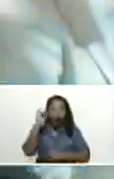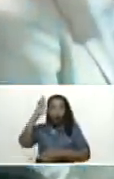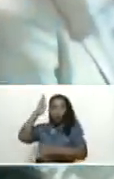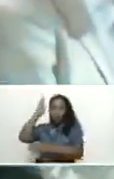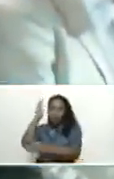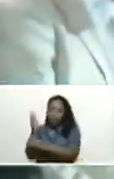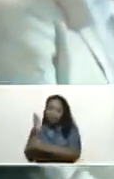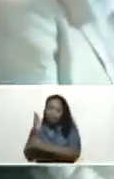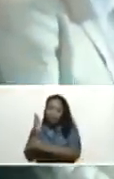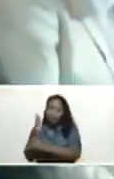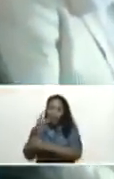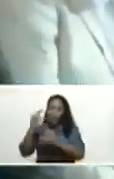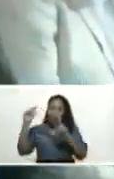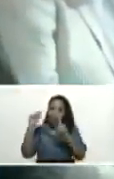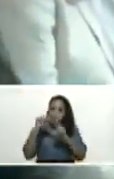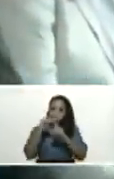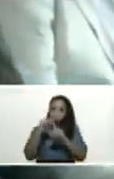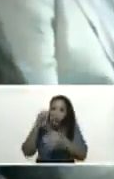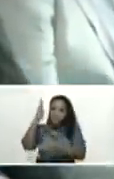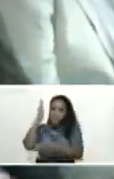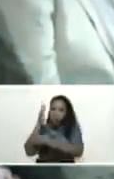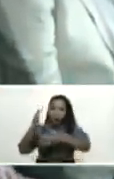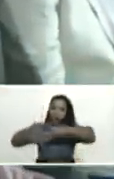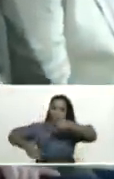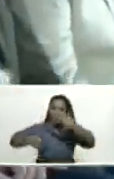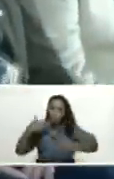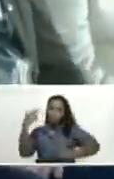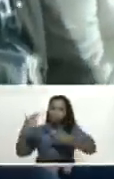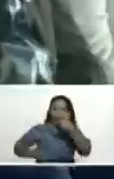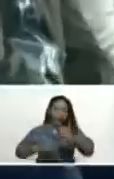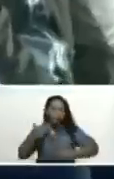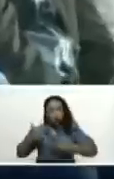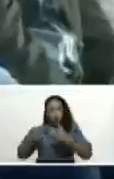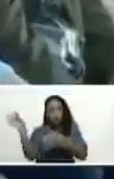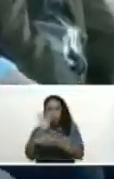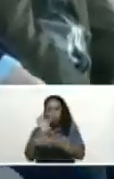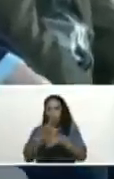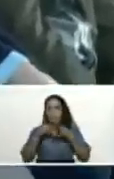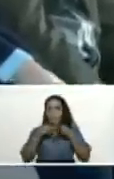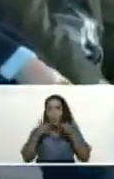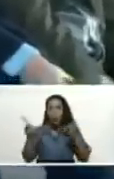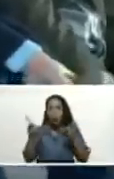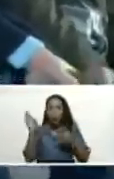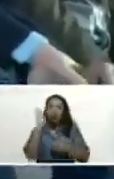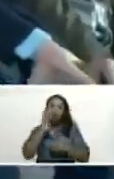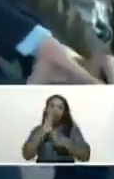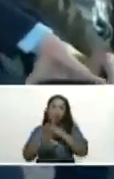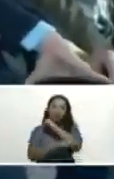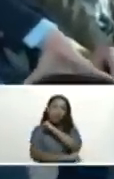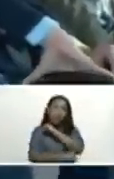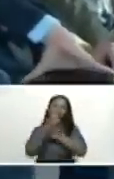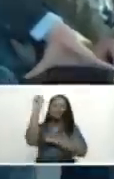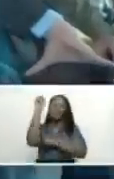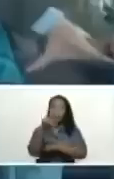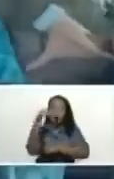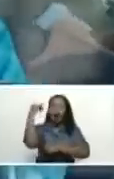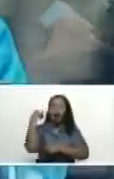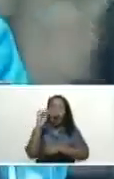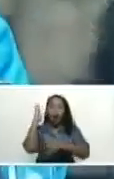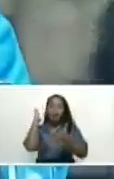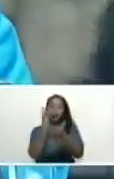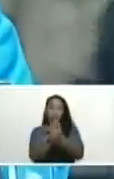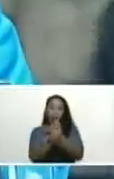castigar con nuestra palabra a los bandidos, a los funcionarios públicos que se corrompieron, también la mitad